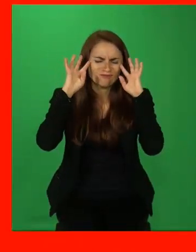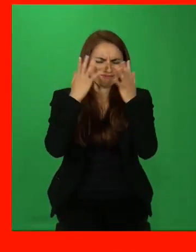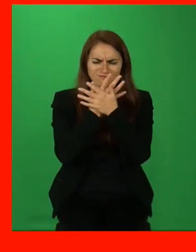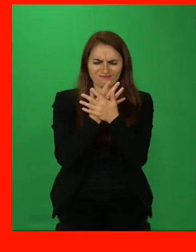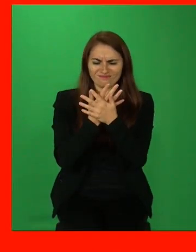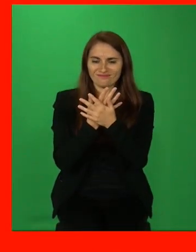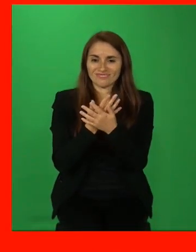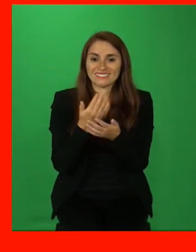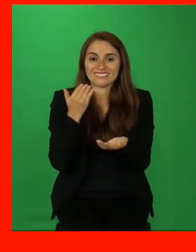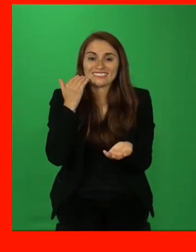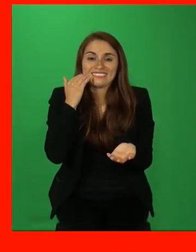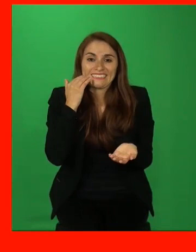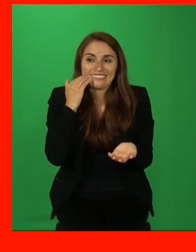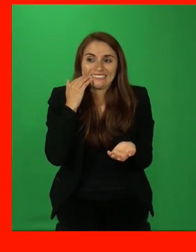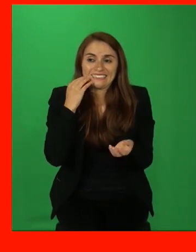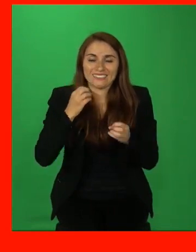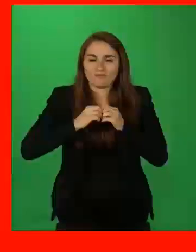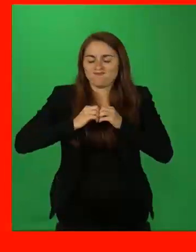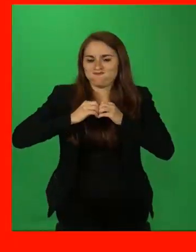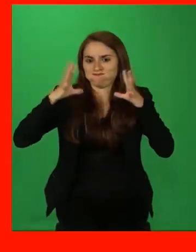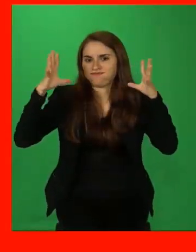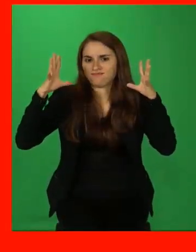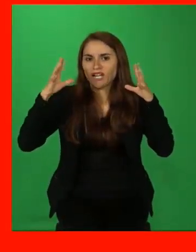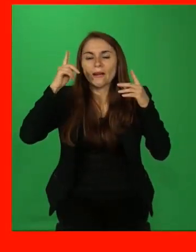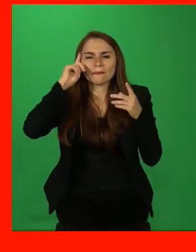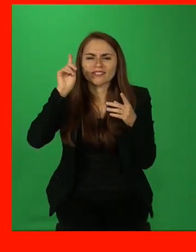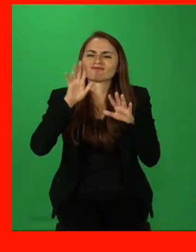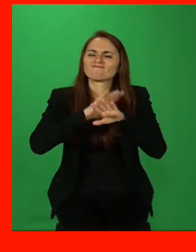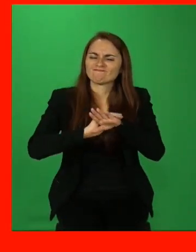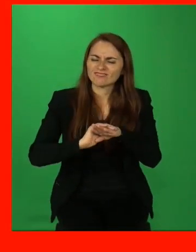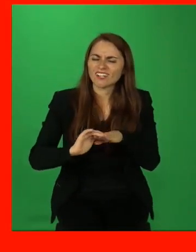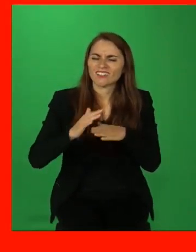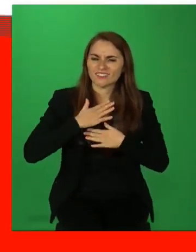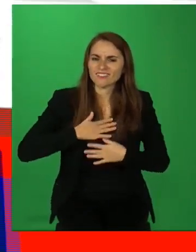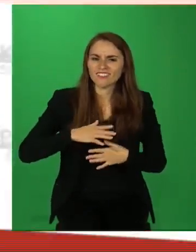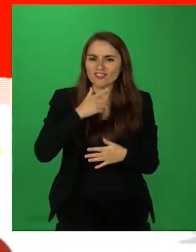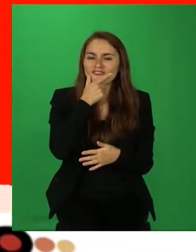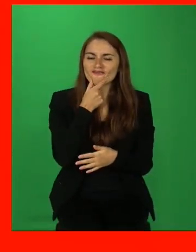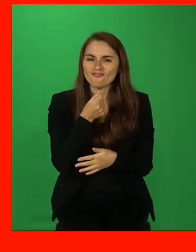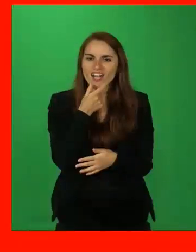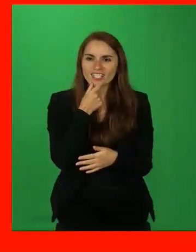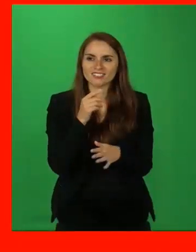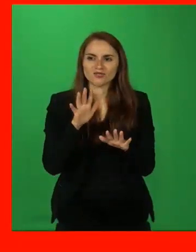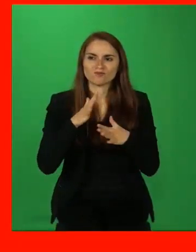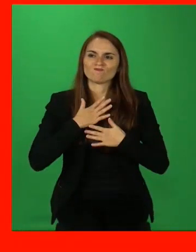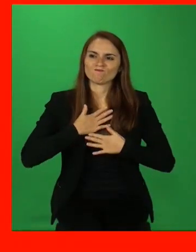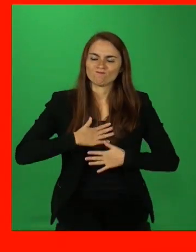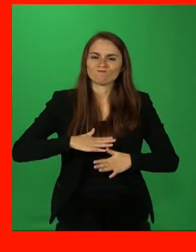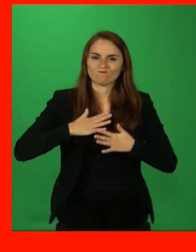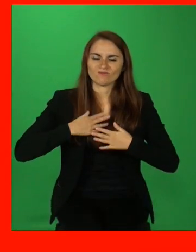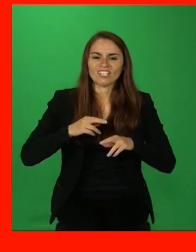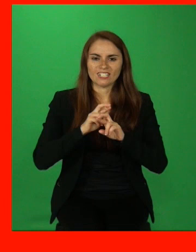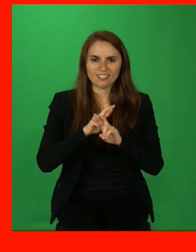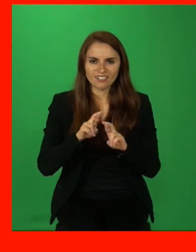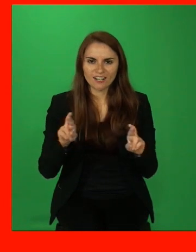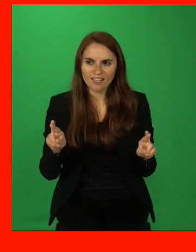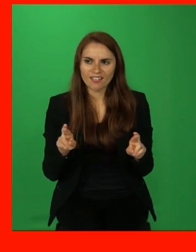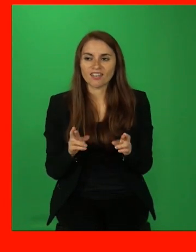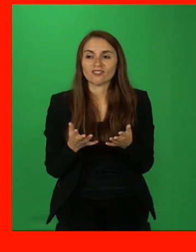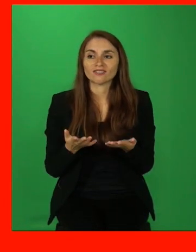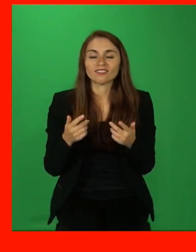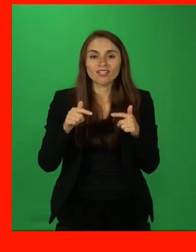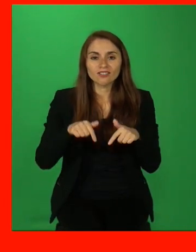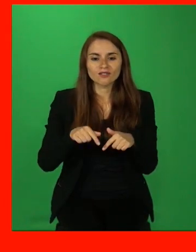casi y física nuclear pero esto es más fácil de lo que tú crees así que quédate muy tranquilo en casa que lo que vas a comenzar